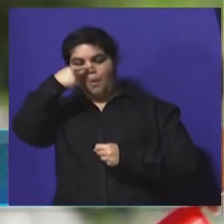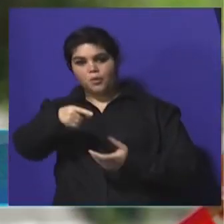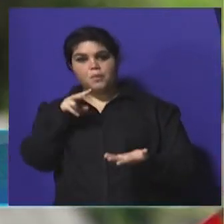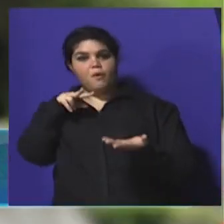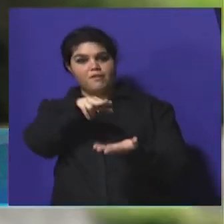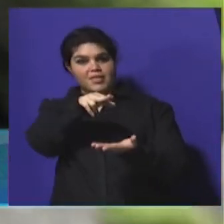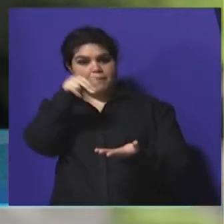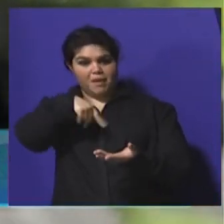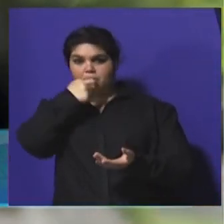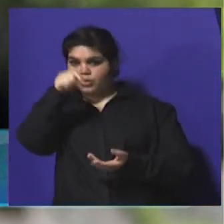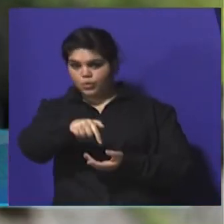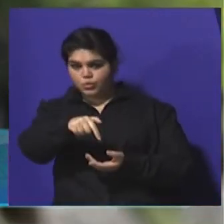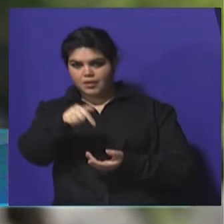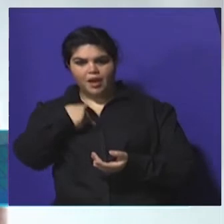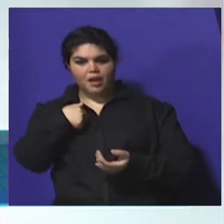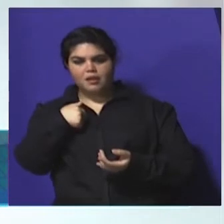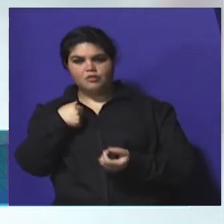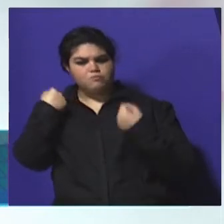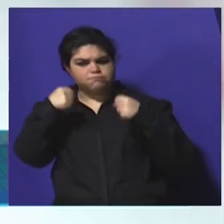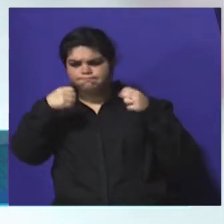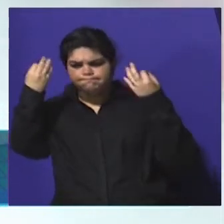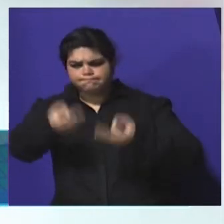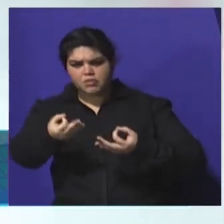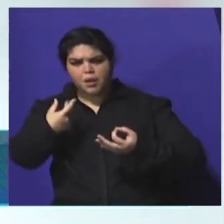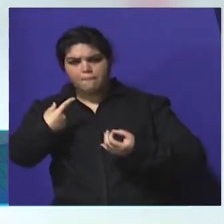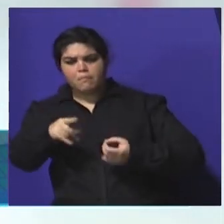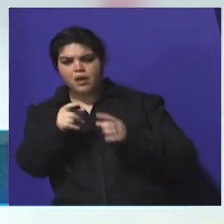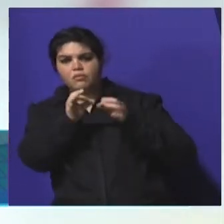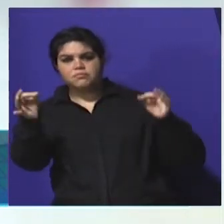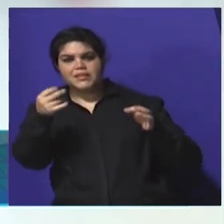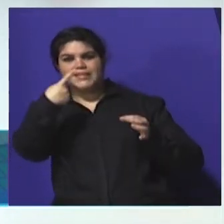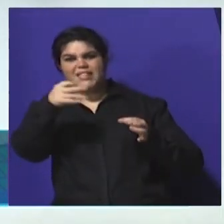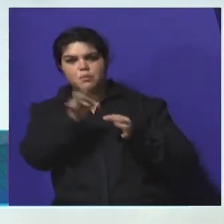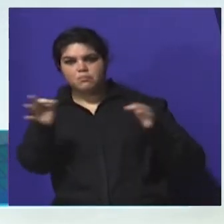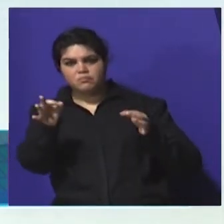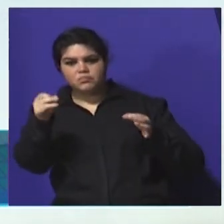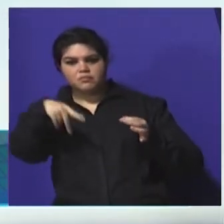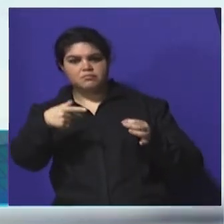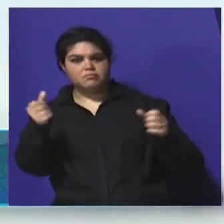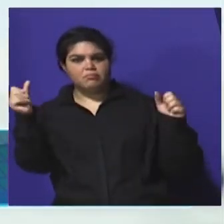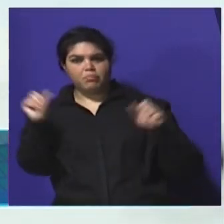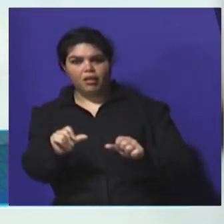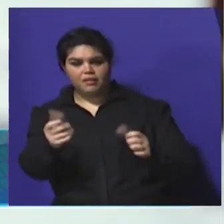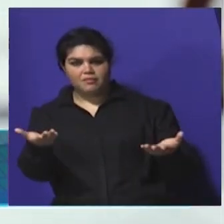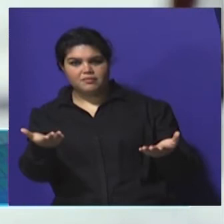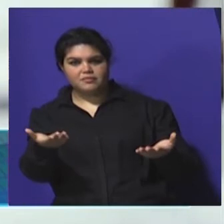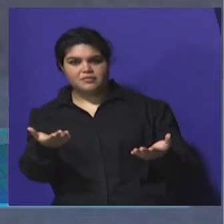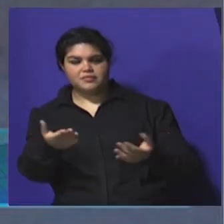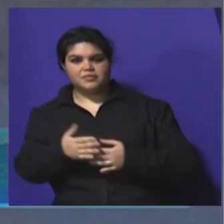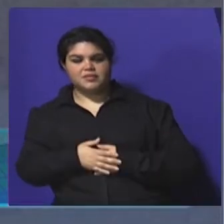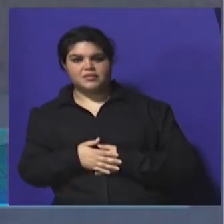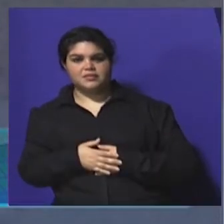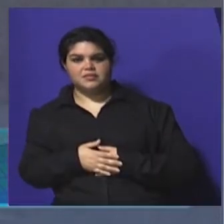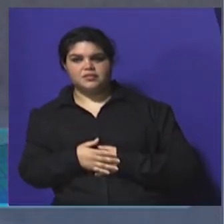y me fue pésimo o sea cometí un error en los primeros 100 metros que me arruinaron la carrera y decís que la